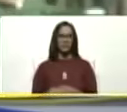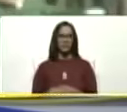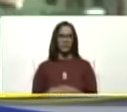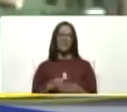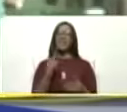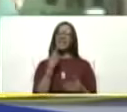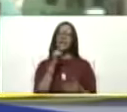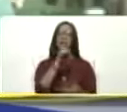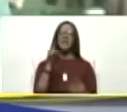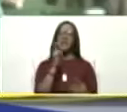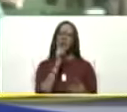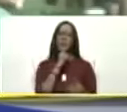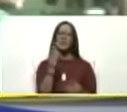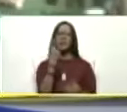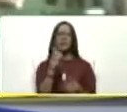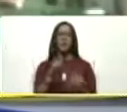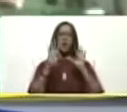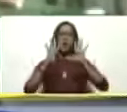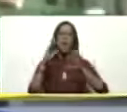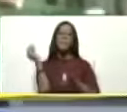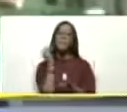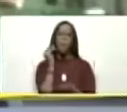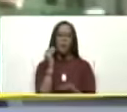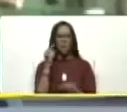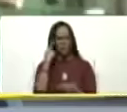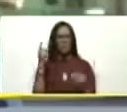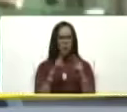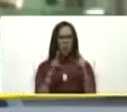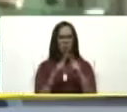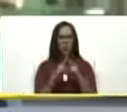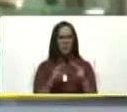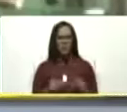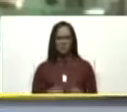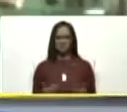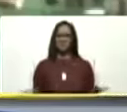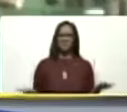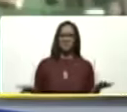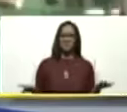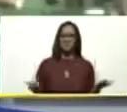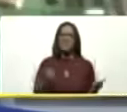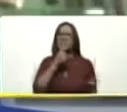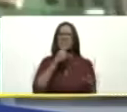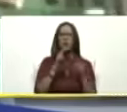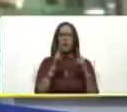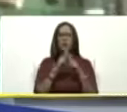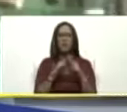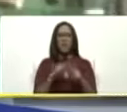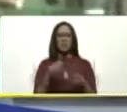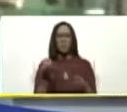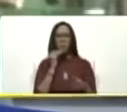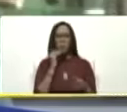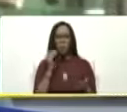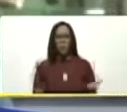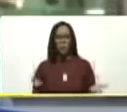Díganme ustedes el nombre de uno de los nueve patarucos para decir los conocen. ¿Quién conoce a esos patarucos?